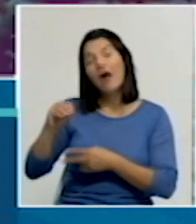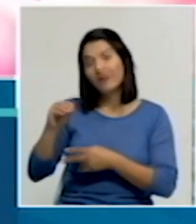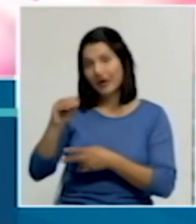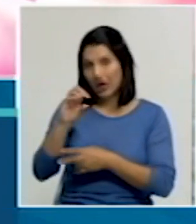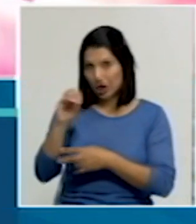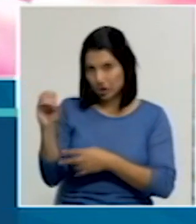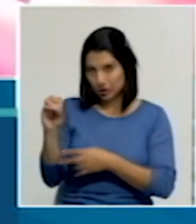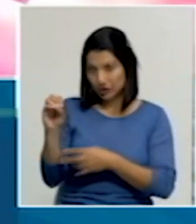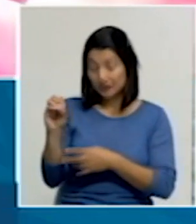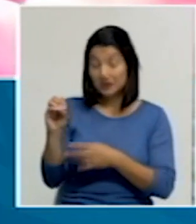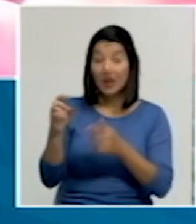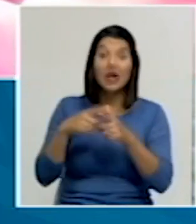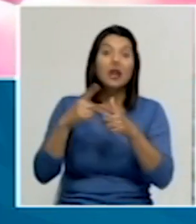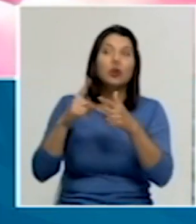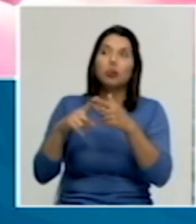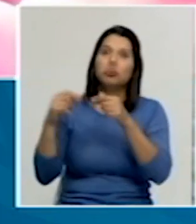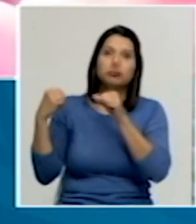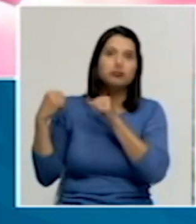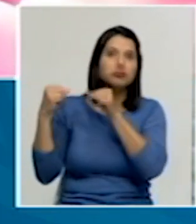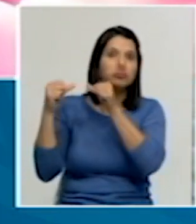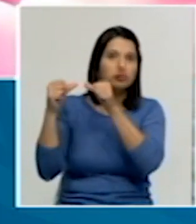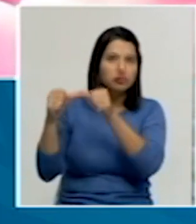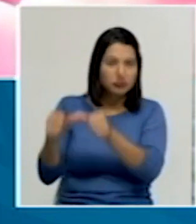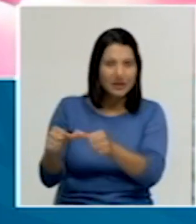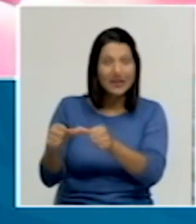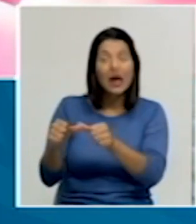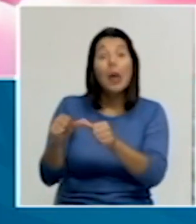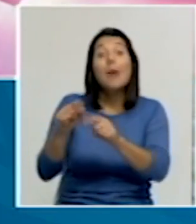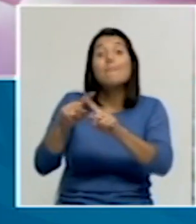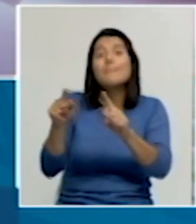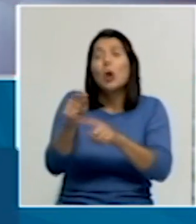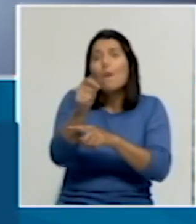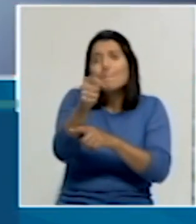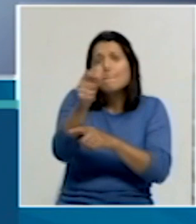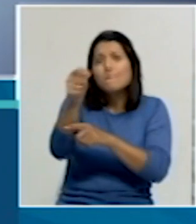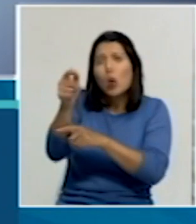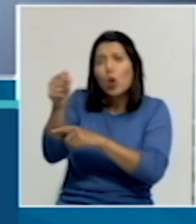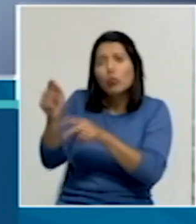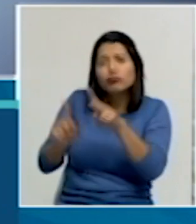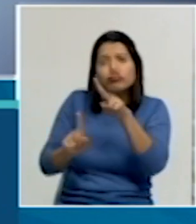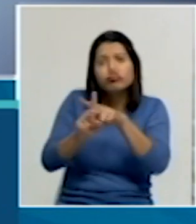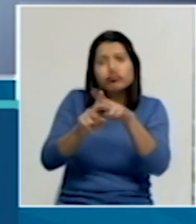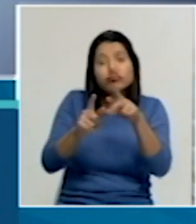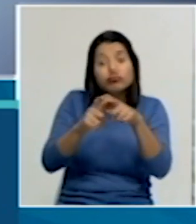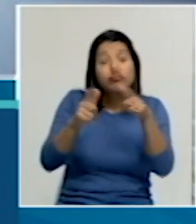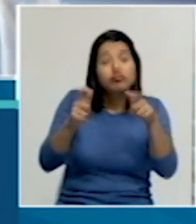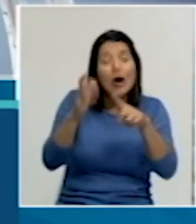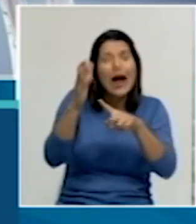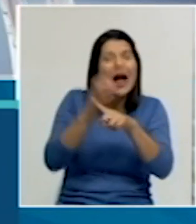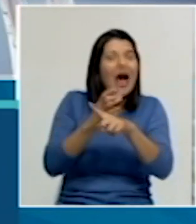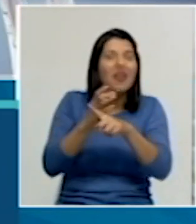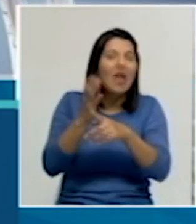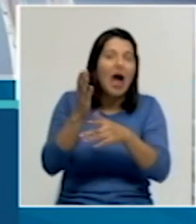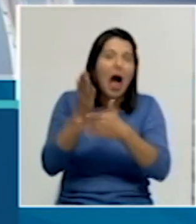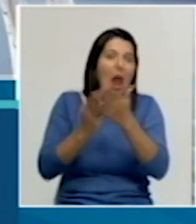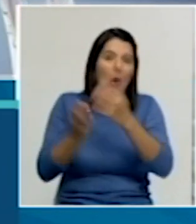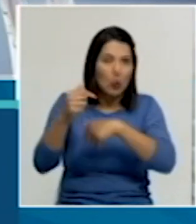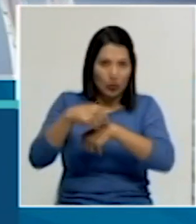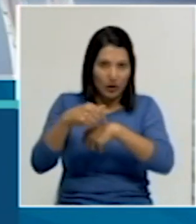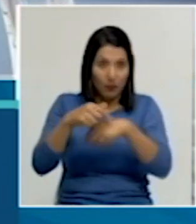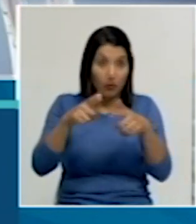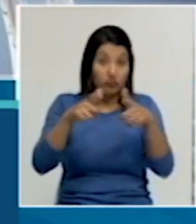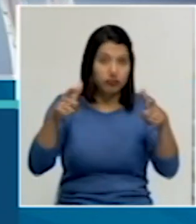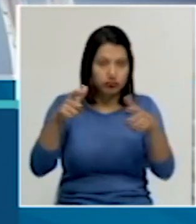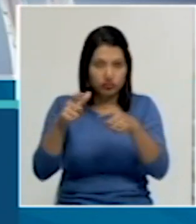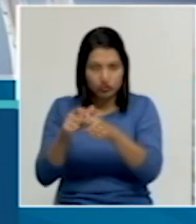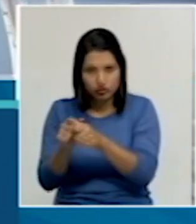ahí se mantiene endémico. Quiere decir que se dan casos cada cierto tiempo. Esto pasa porque